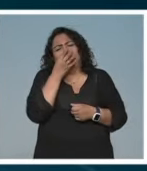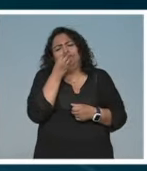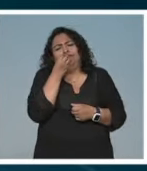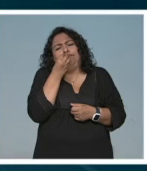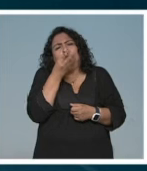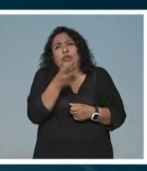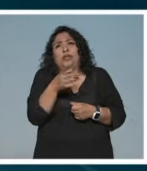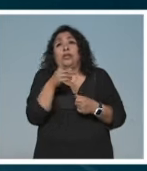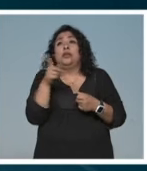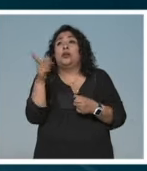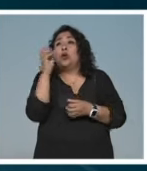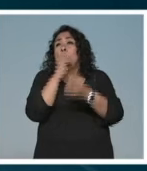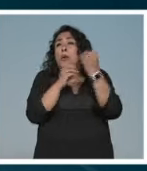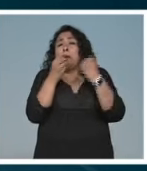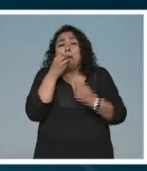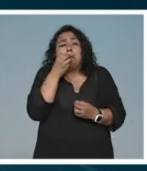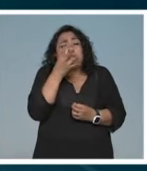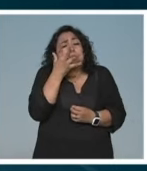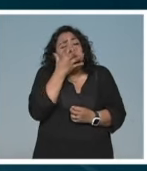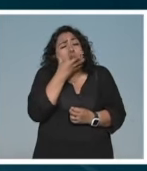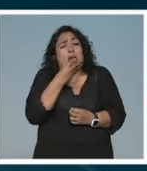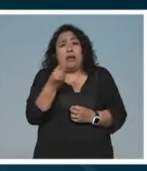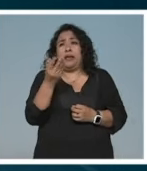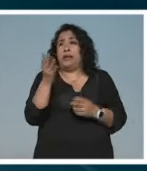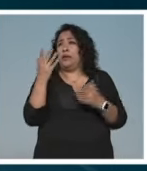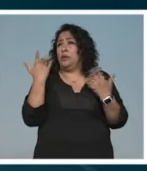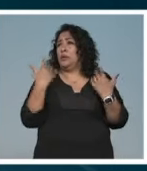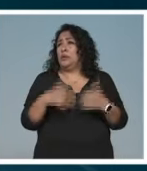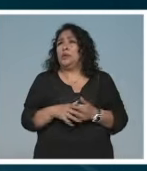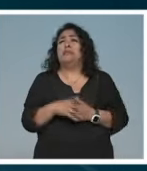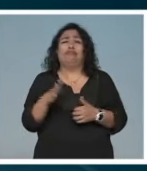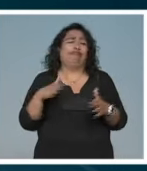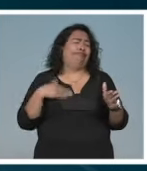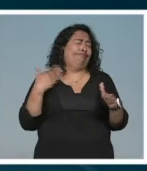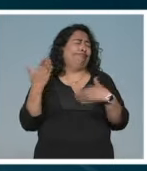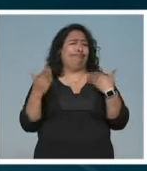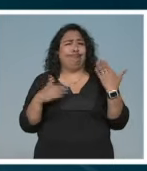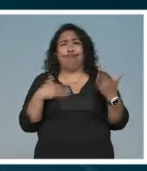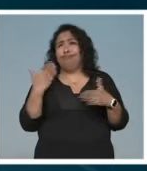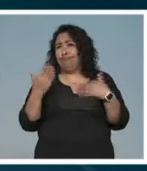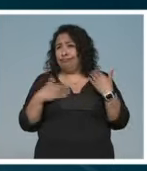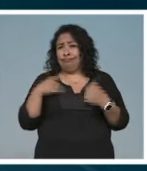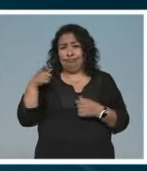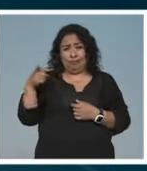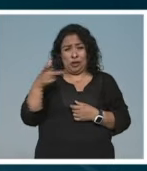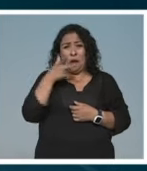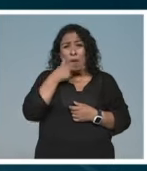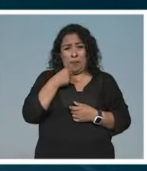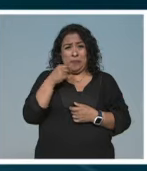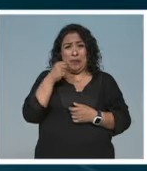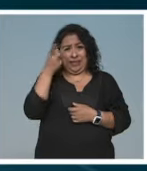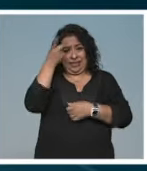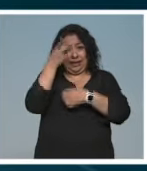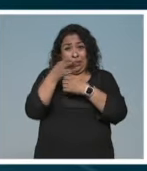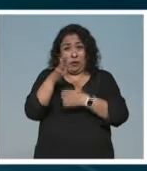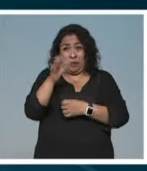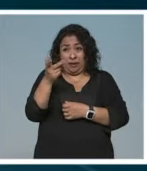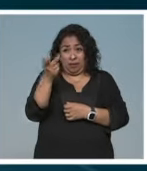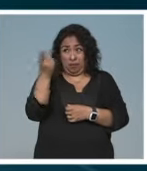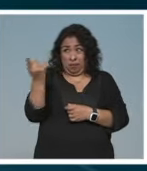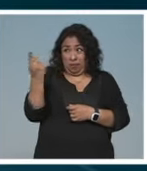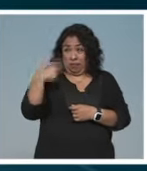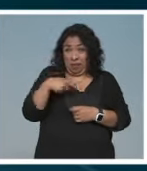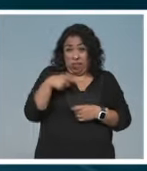sea, está, y la obra es fantástica, es divertidísima, y lo que ha hecho Benjamín con nosotros es